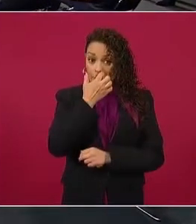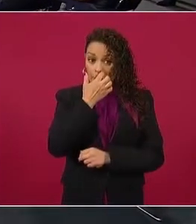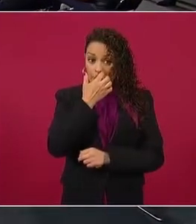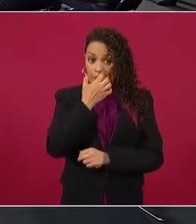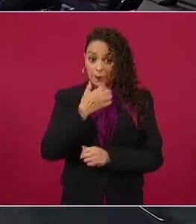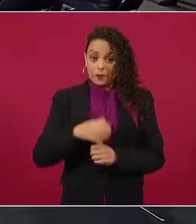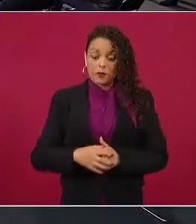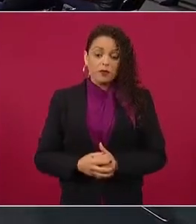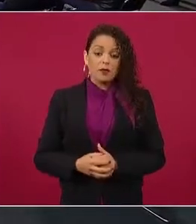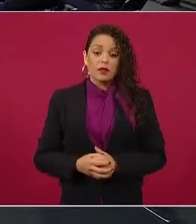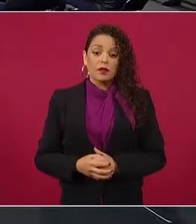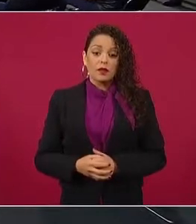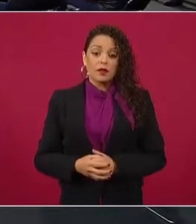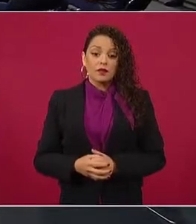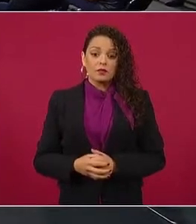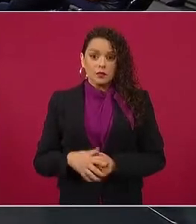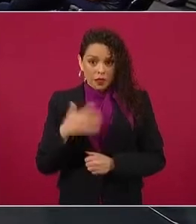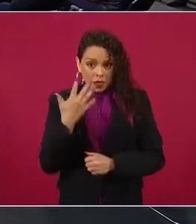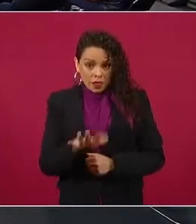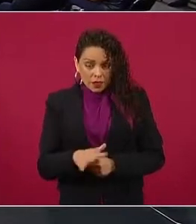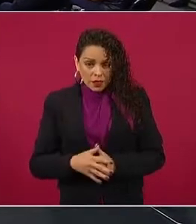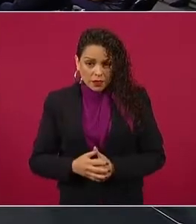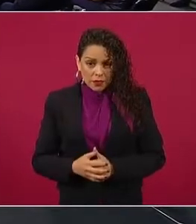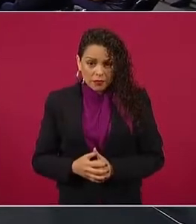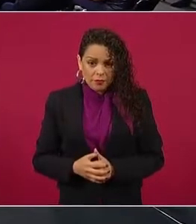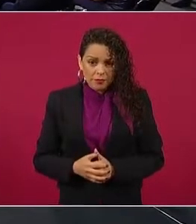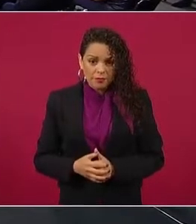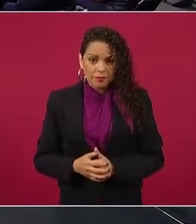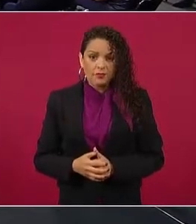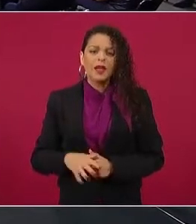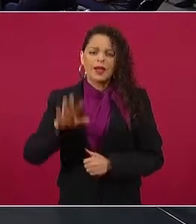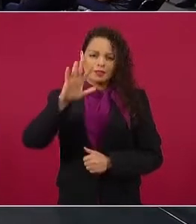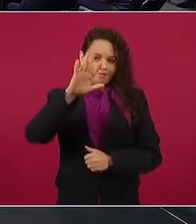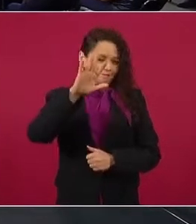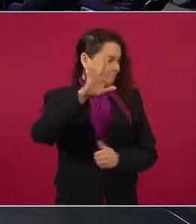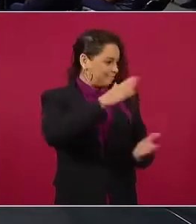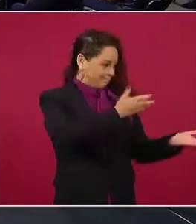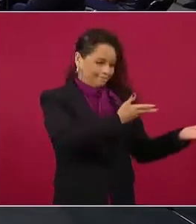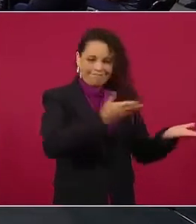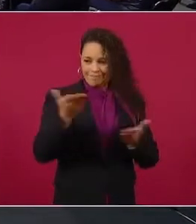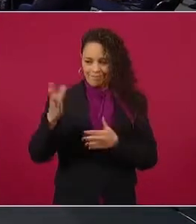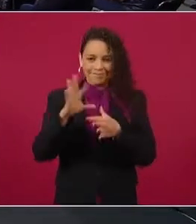10. Es que ya se empezó a ver.